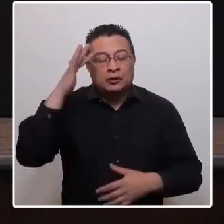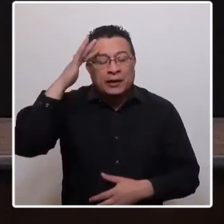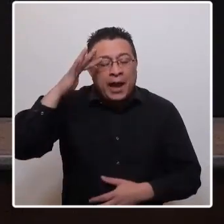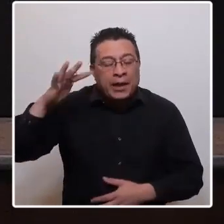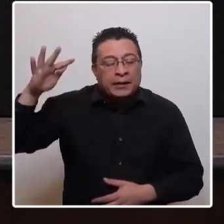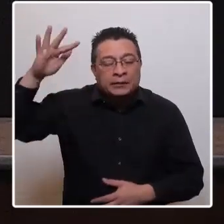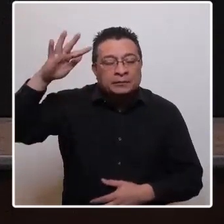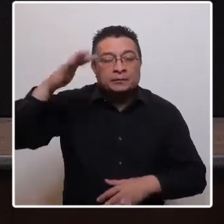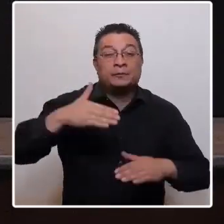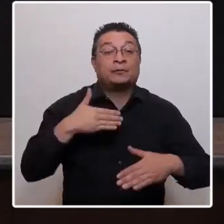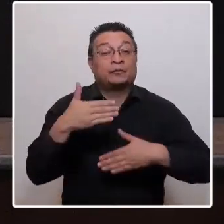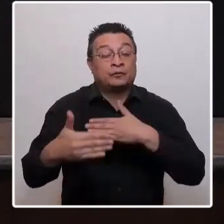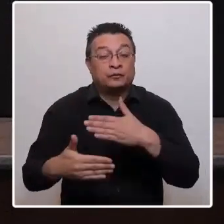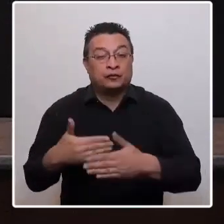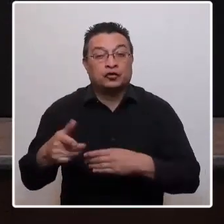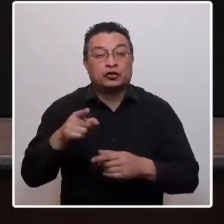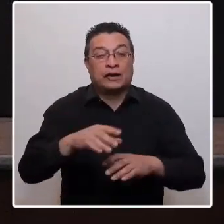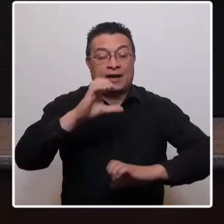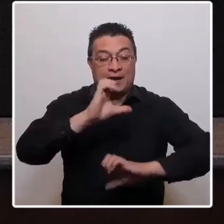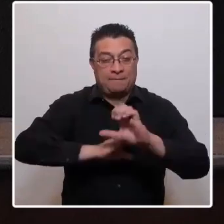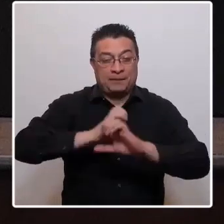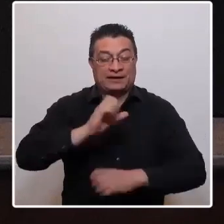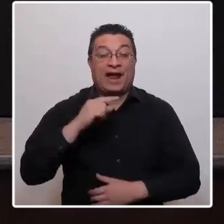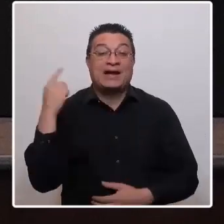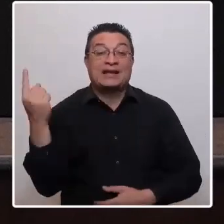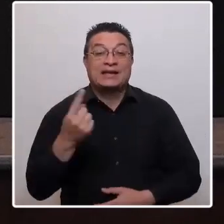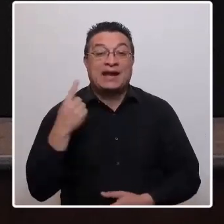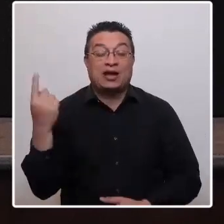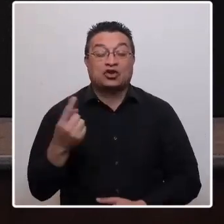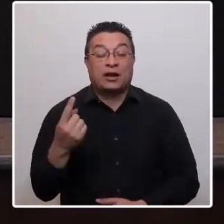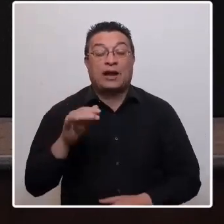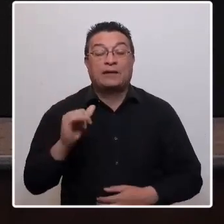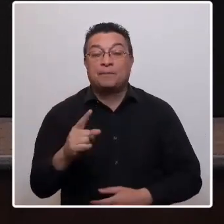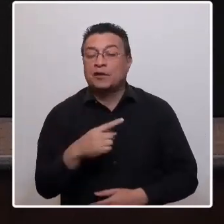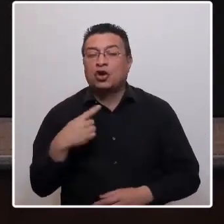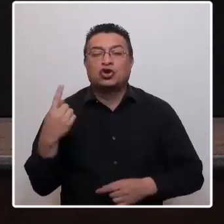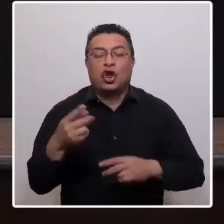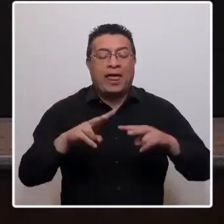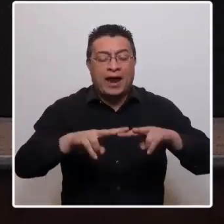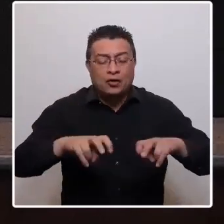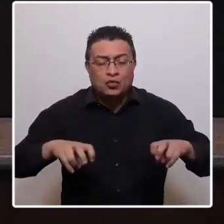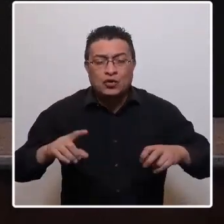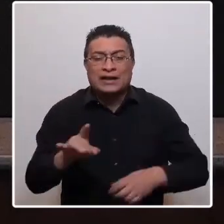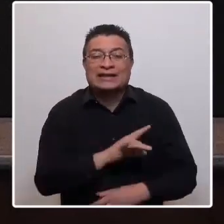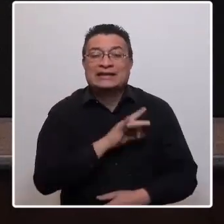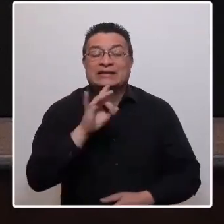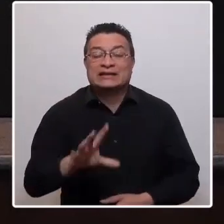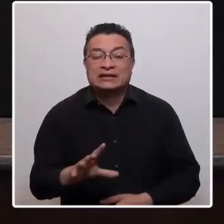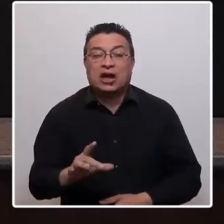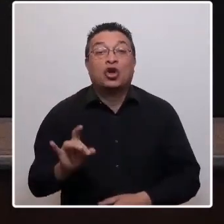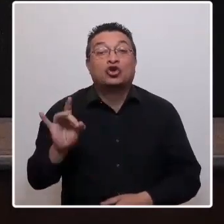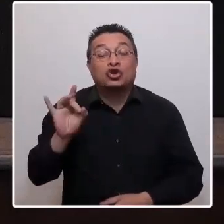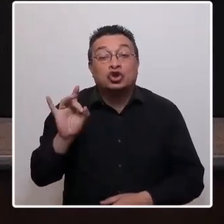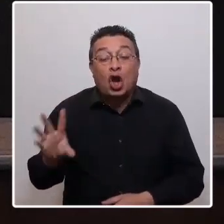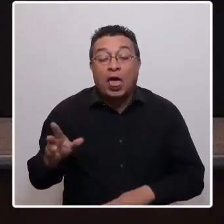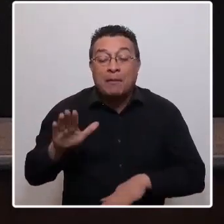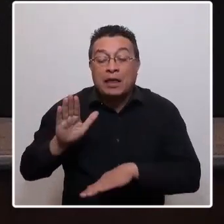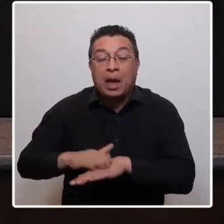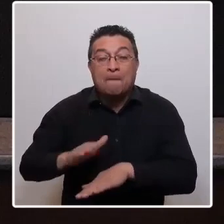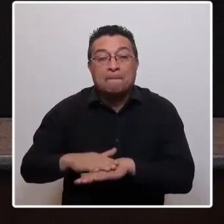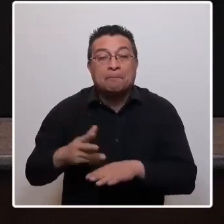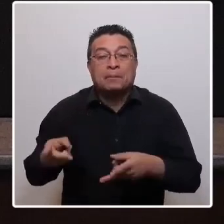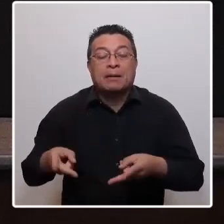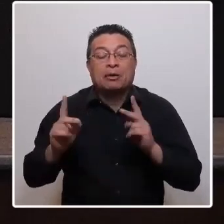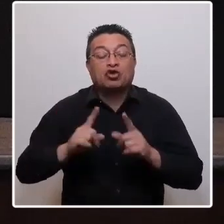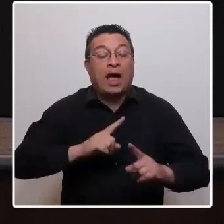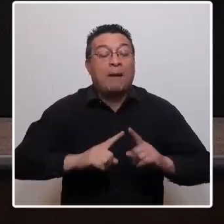el funcionamiento de la industria nacional y de toda la agricultura chilena solo con permisos